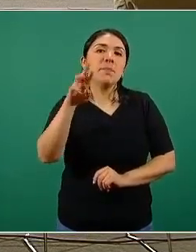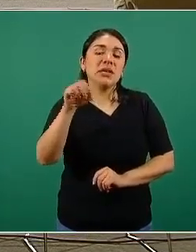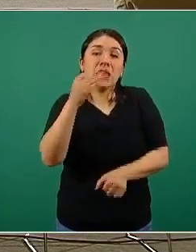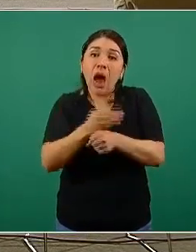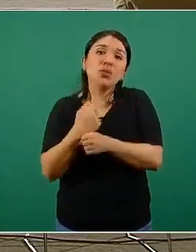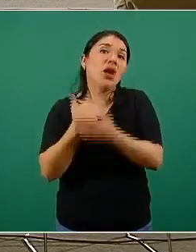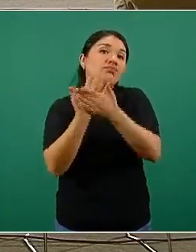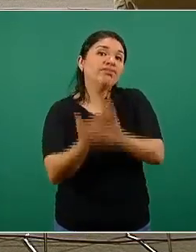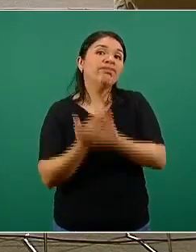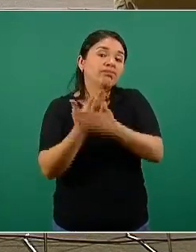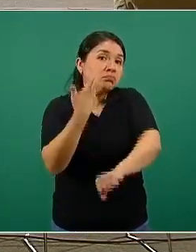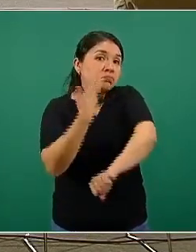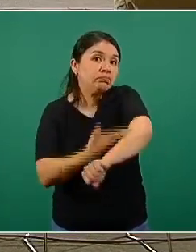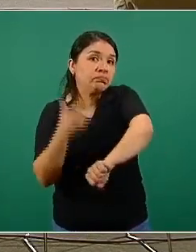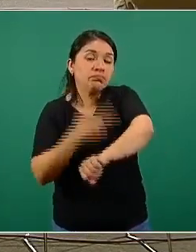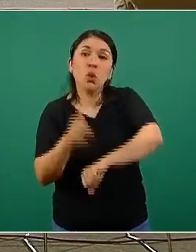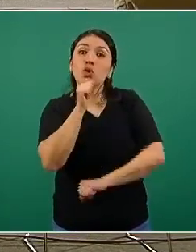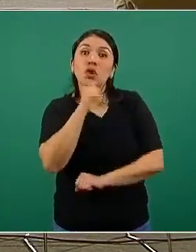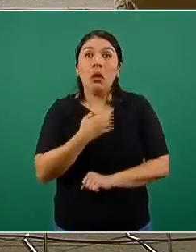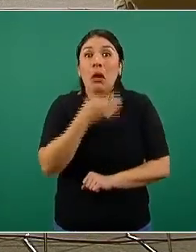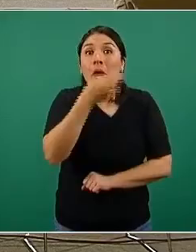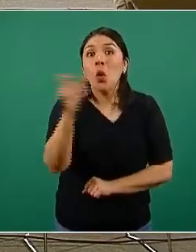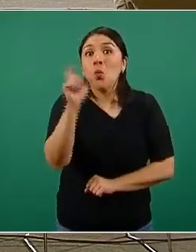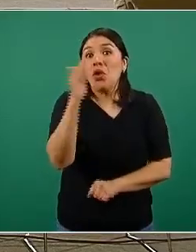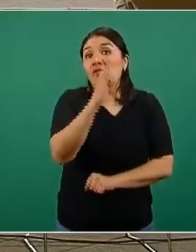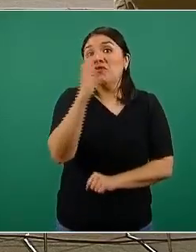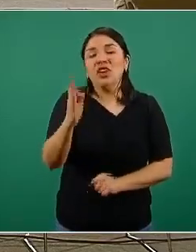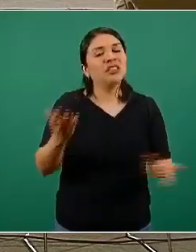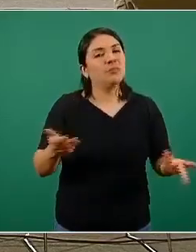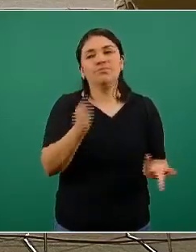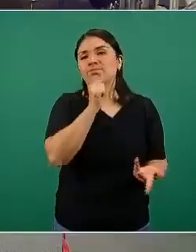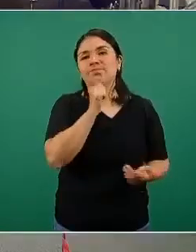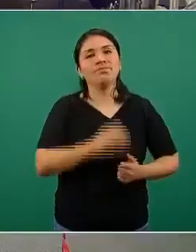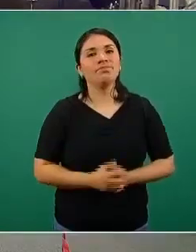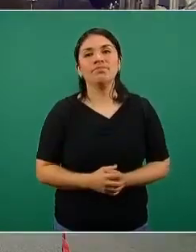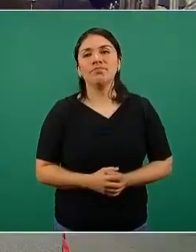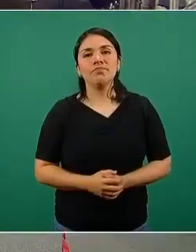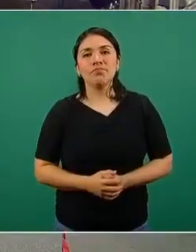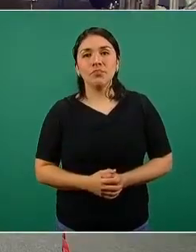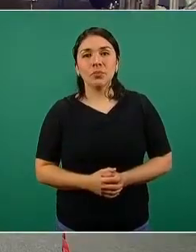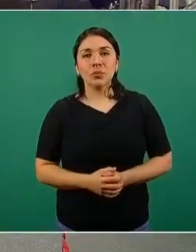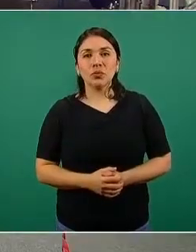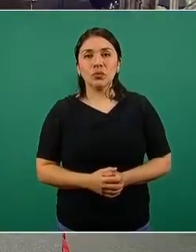ese proceso, aún no podríamos darle fechas concretas.